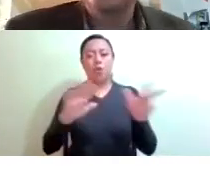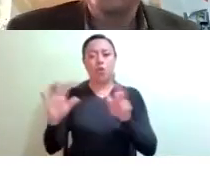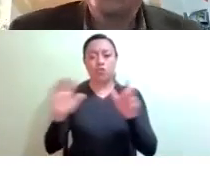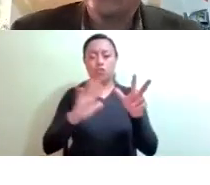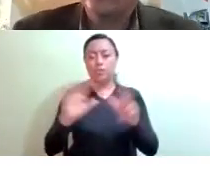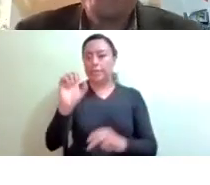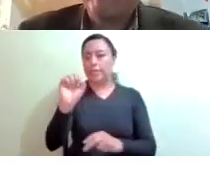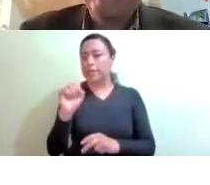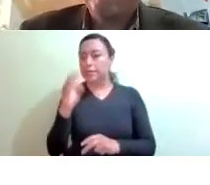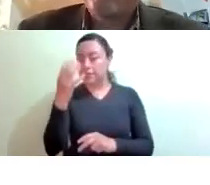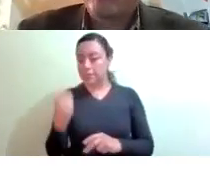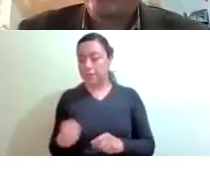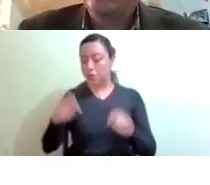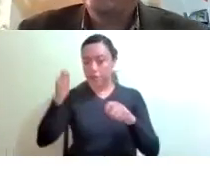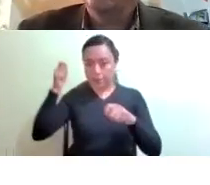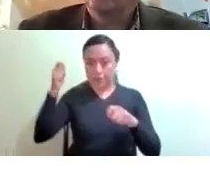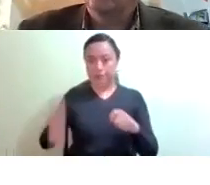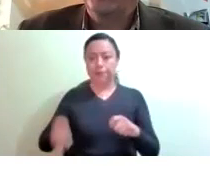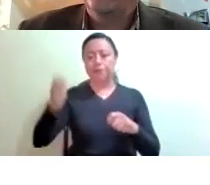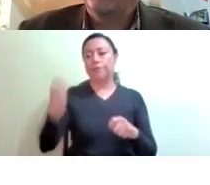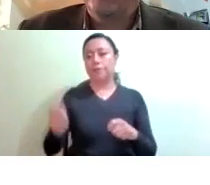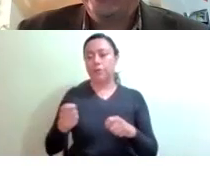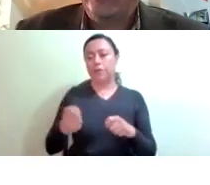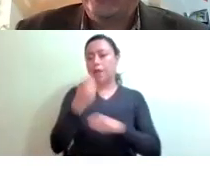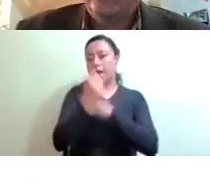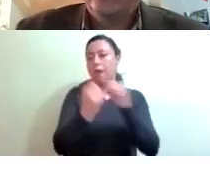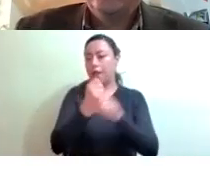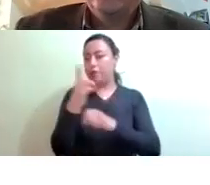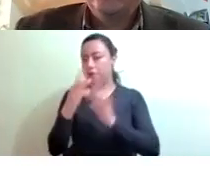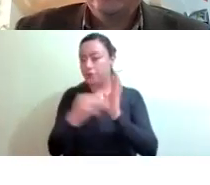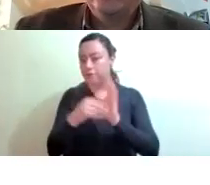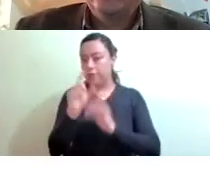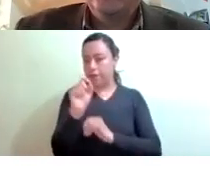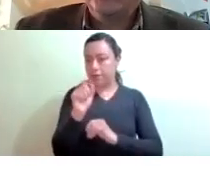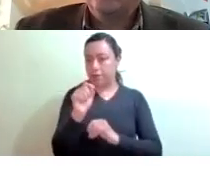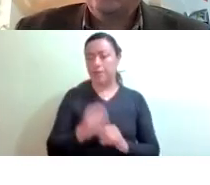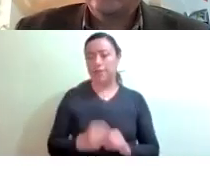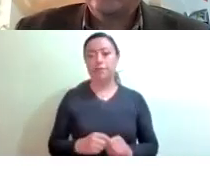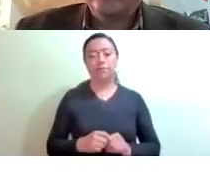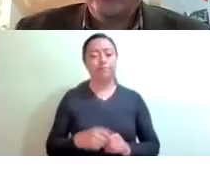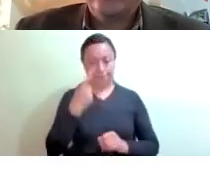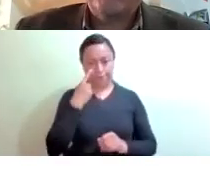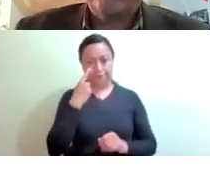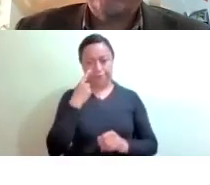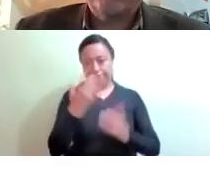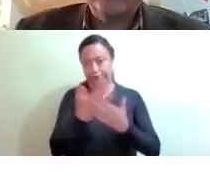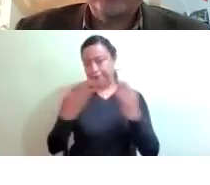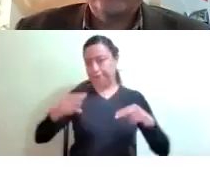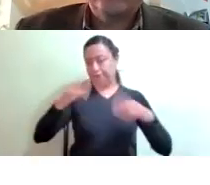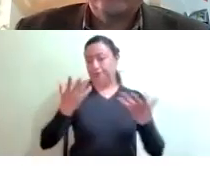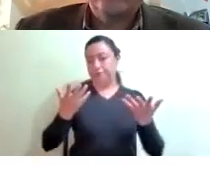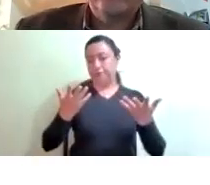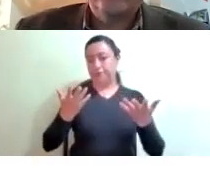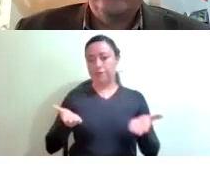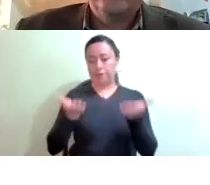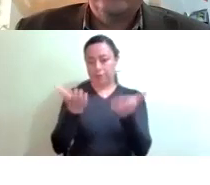869 sentencias en 2020. Y miren ustedes el nivel de